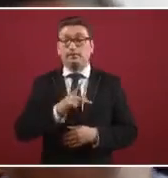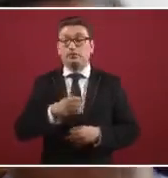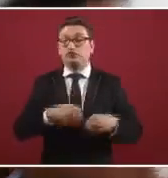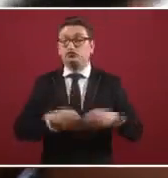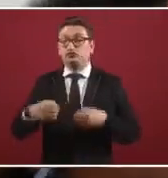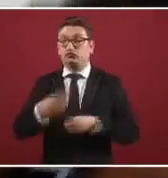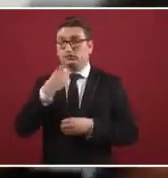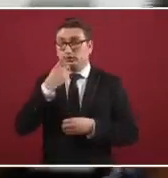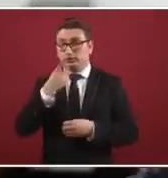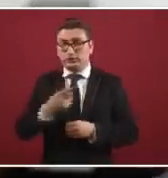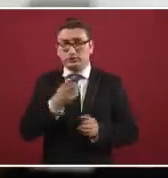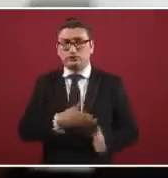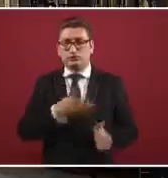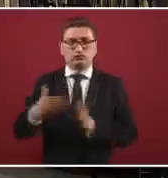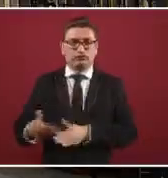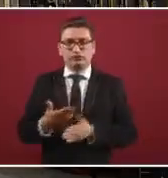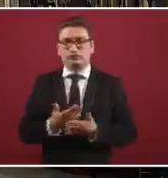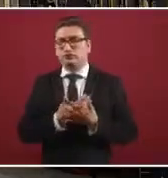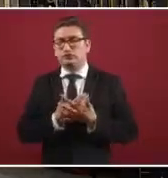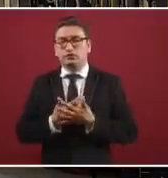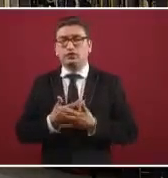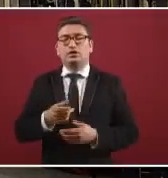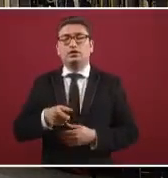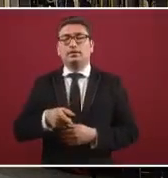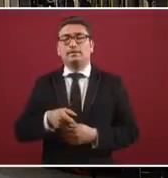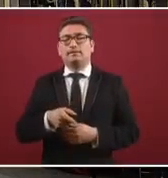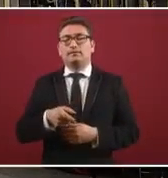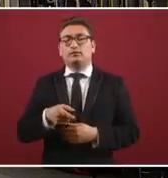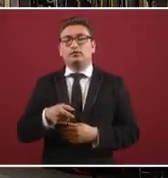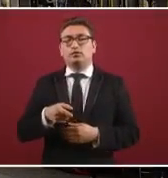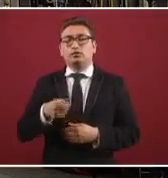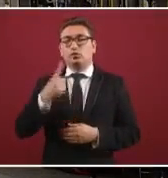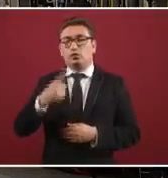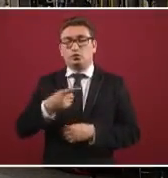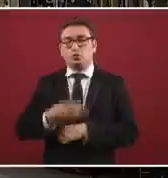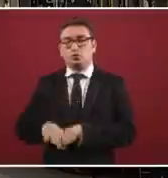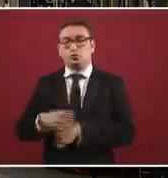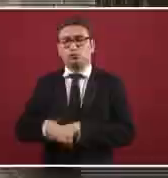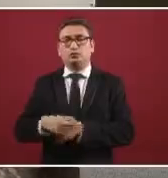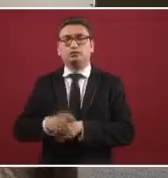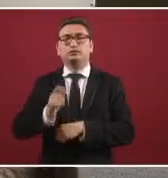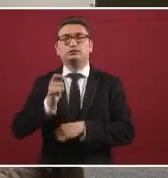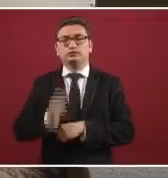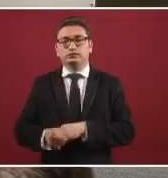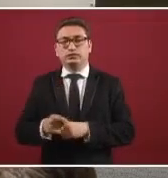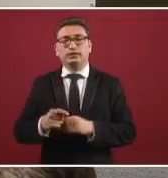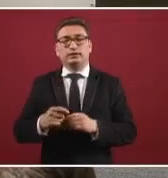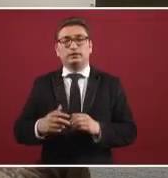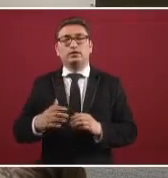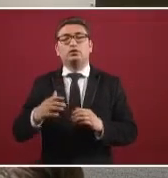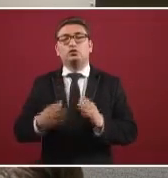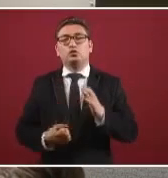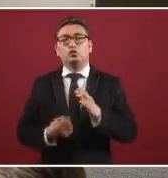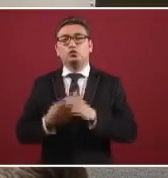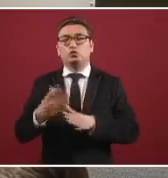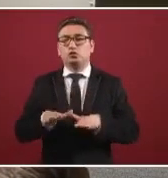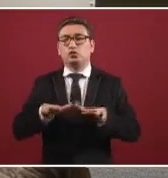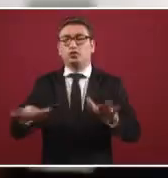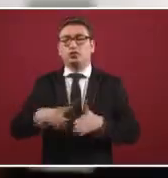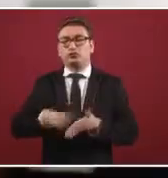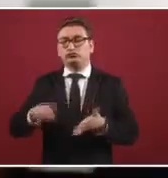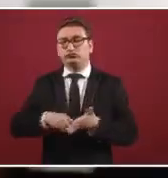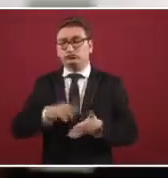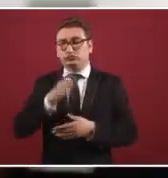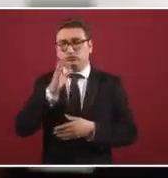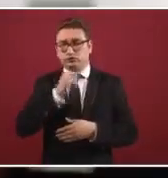dos suspensiones con carácter definitivo y una provisional que impiden la cancelación del nuevo aeropuerto